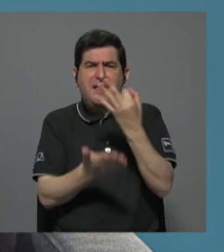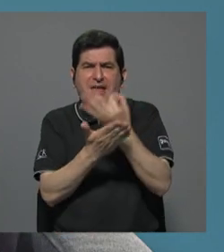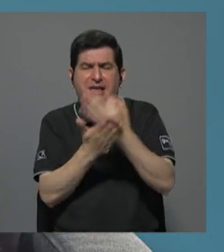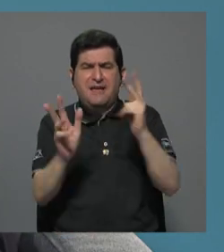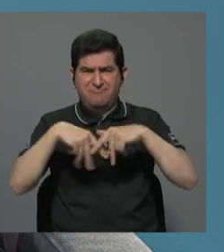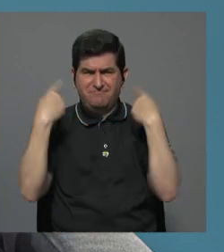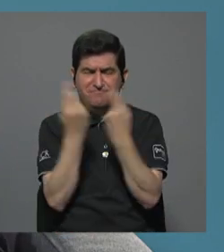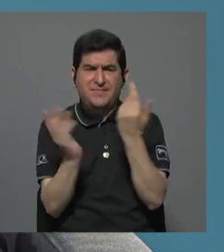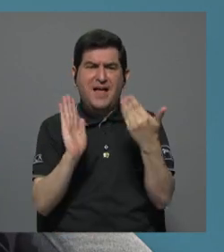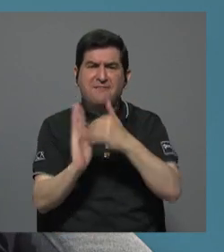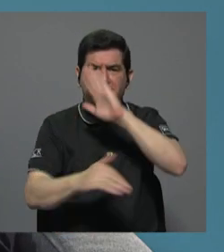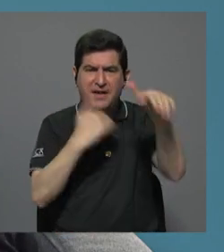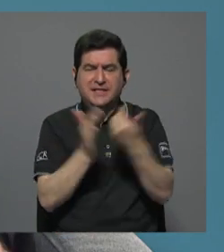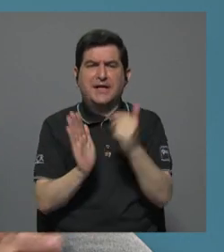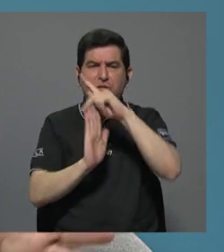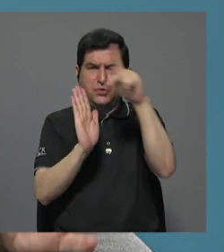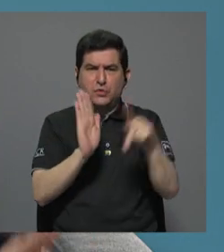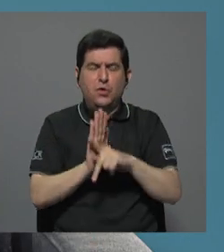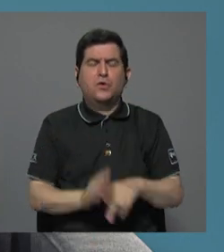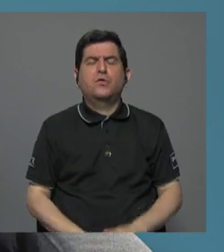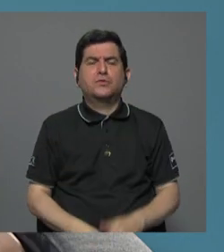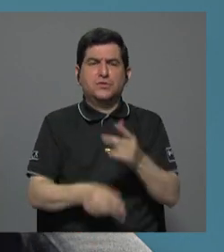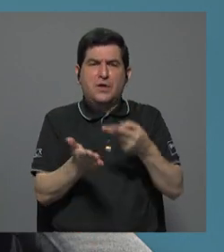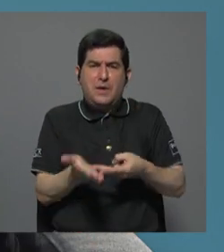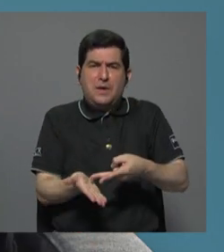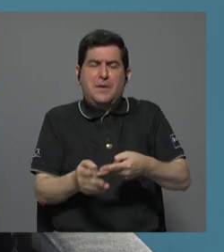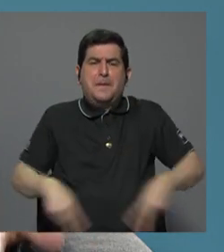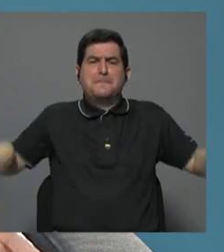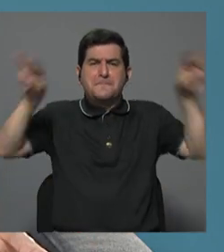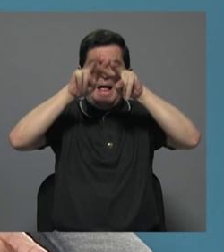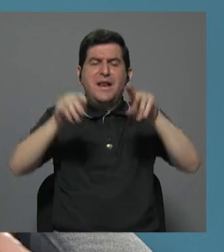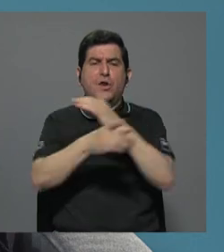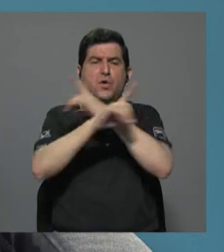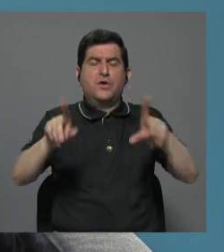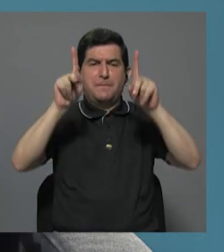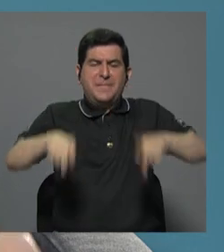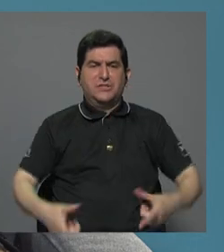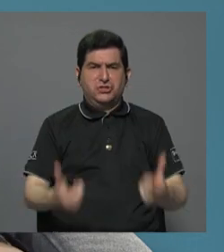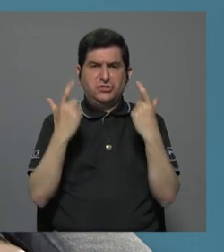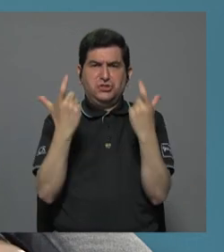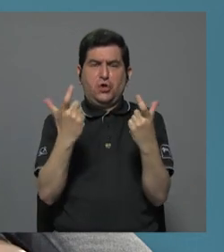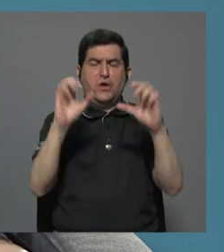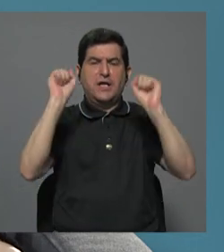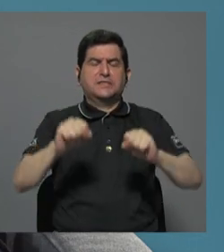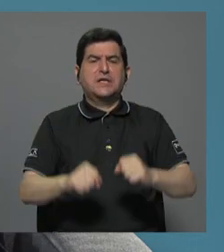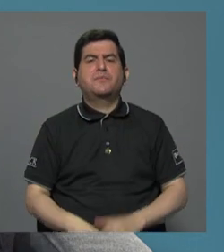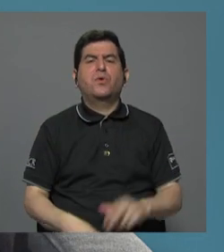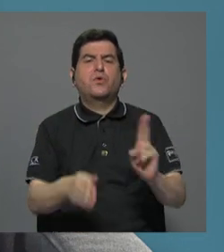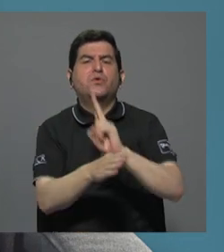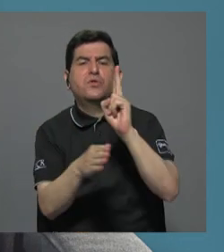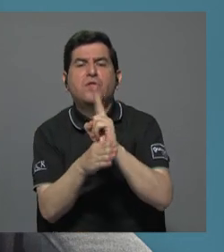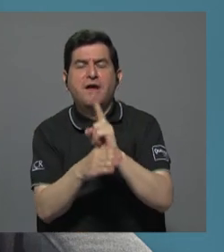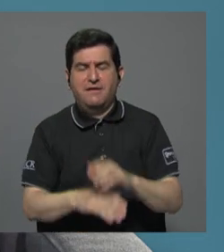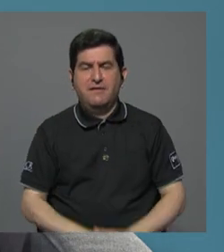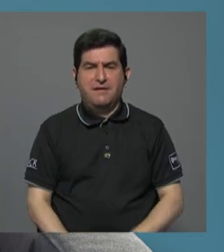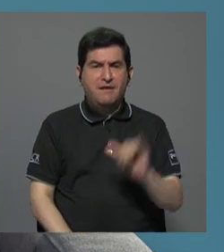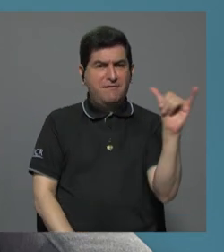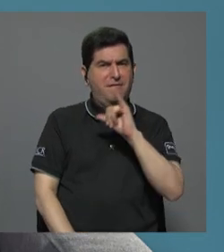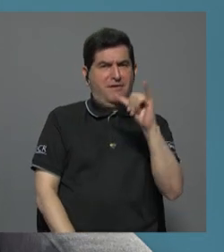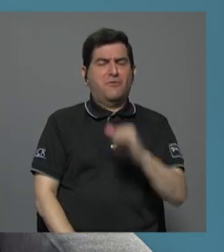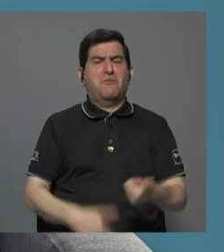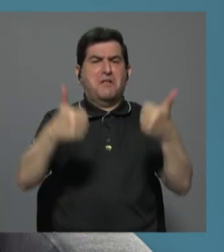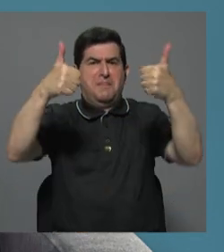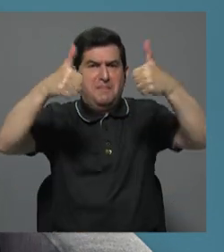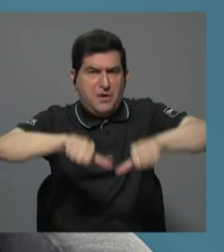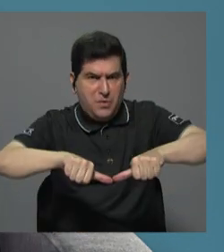todos los principios y valores democráticos en función de quienes más plata tienen y más dinero pueden apostar y además están de